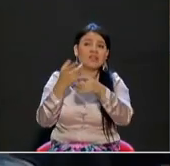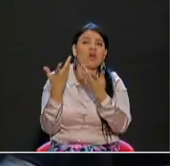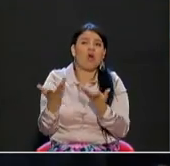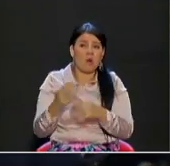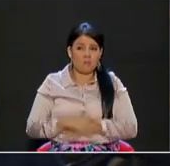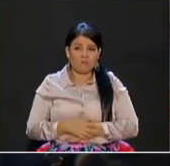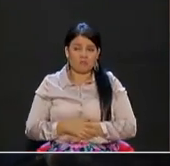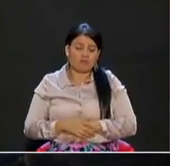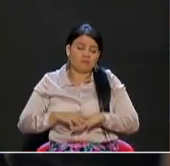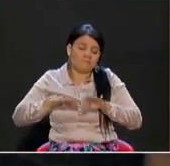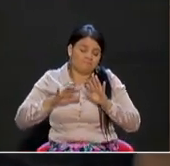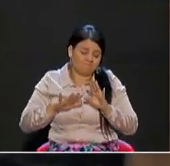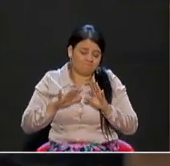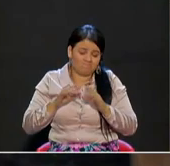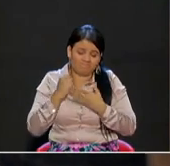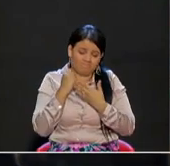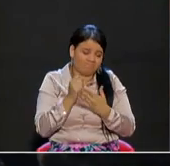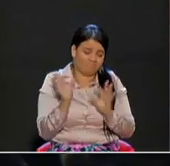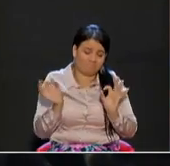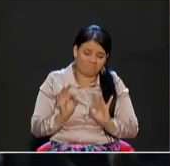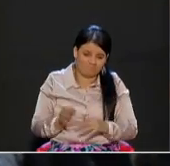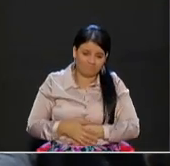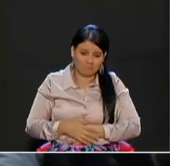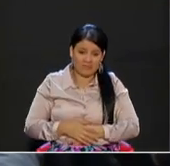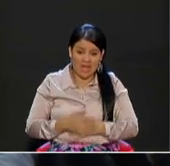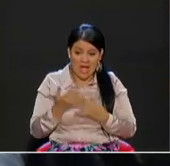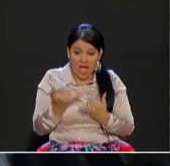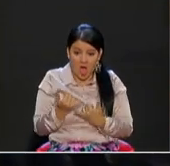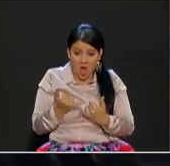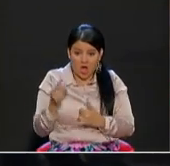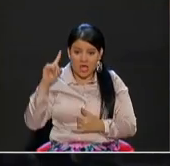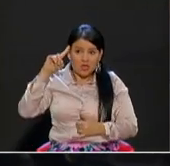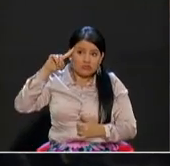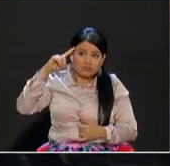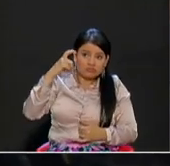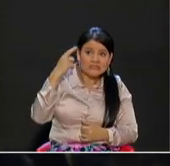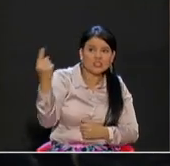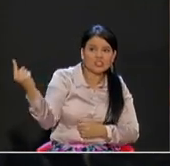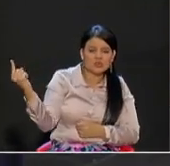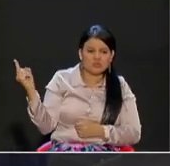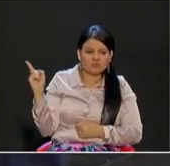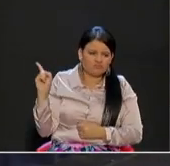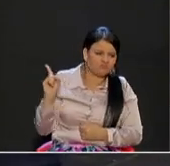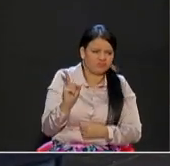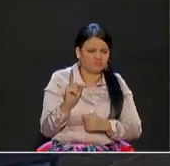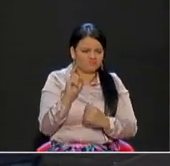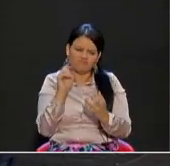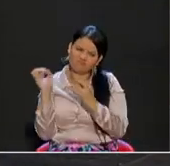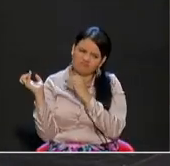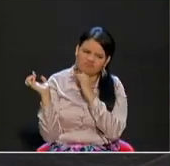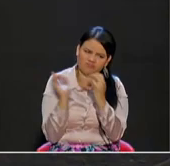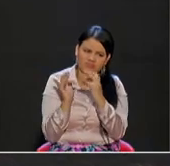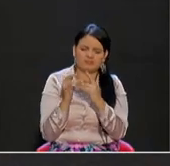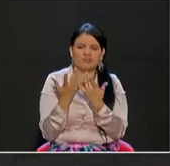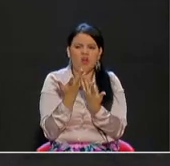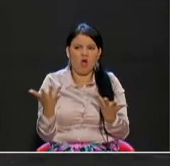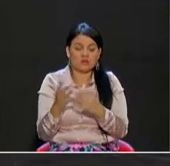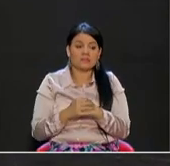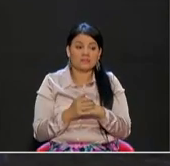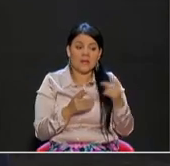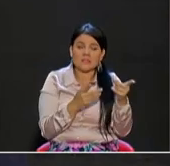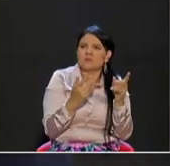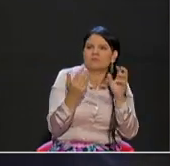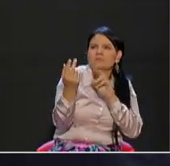en la primera vez que ven en mucho tiempo que el gobierno llegara de esta forma contundente todo ya no quieren que se vayan ya tienen con quién hablar con tinte al cambiar